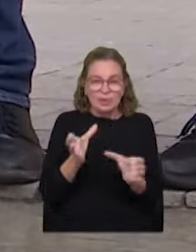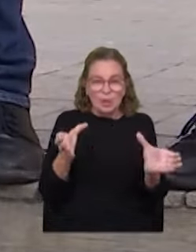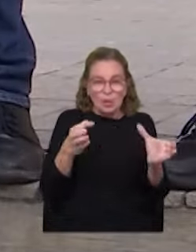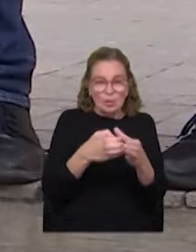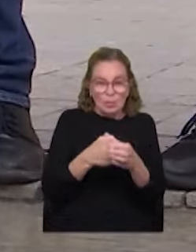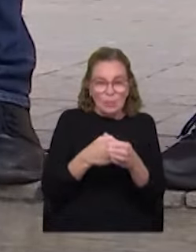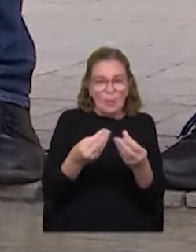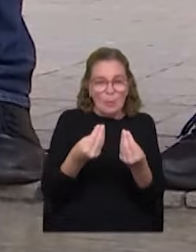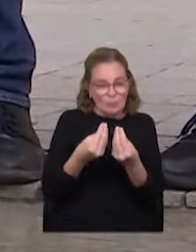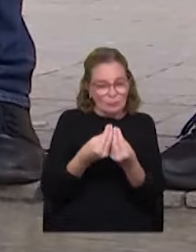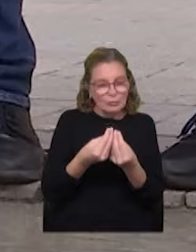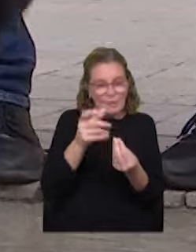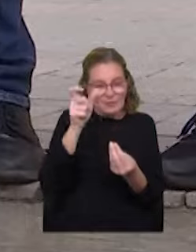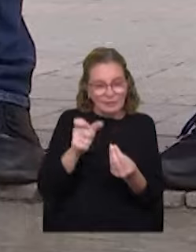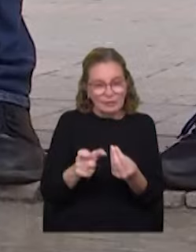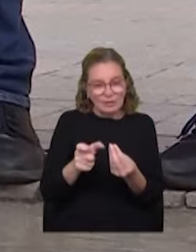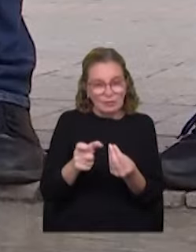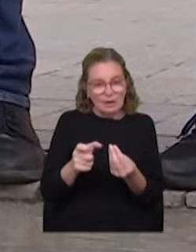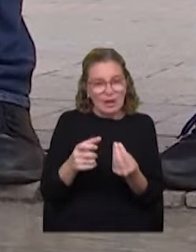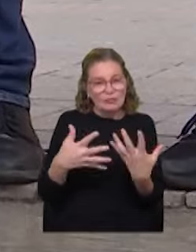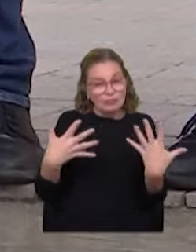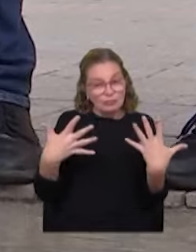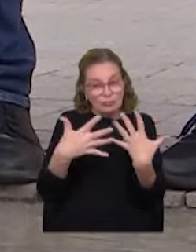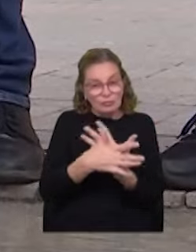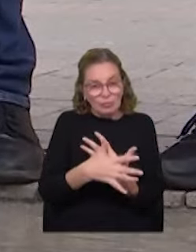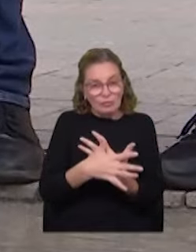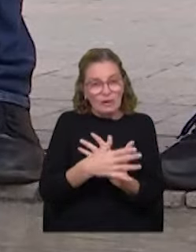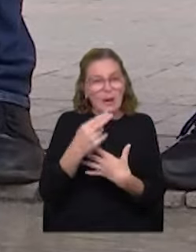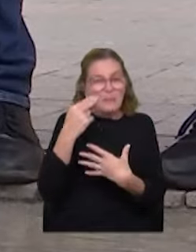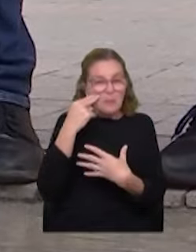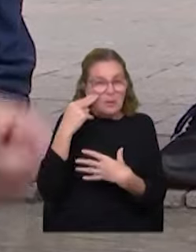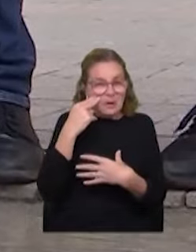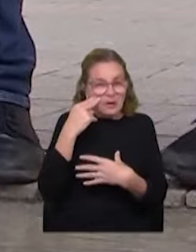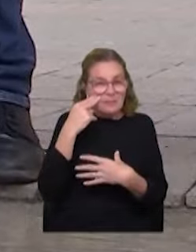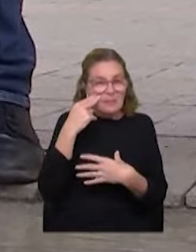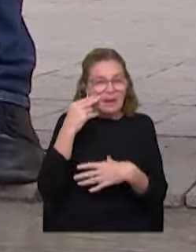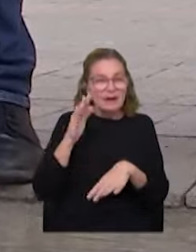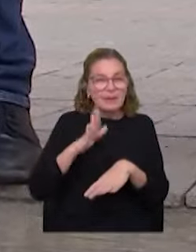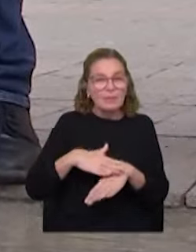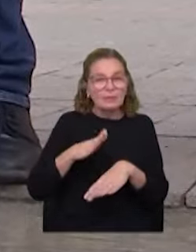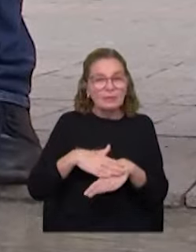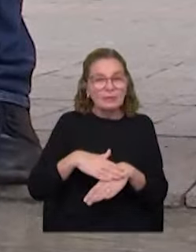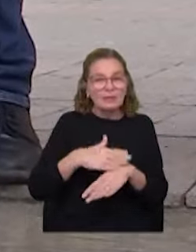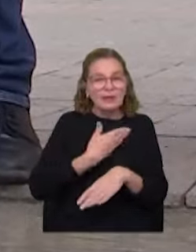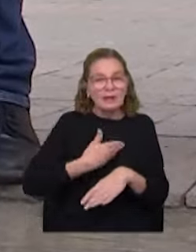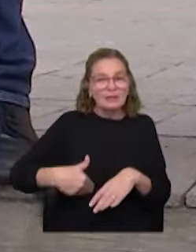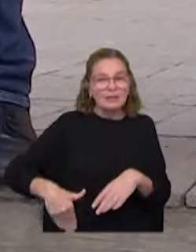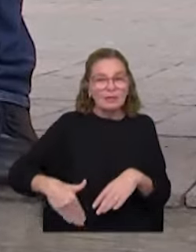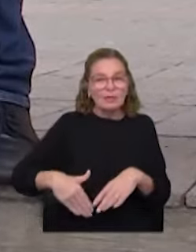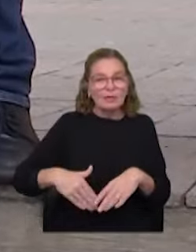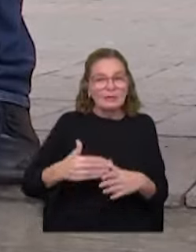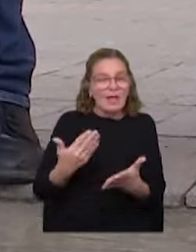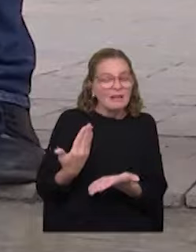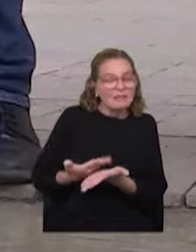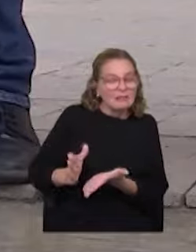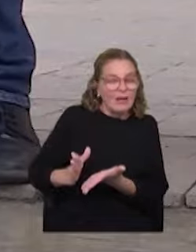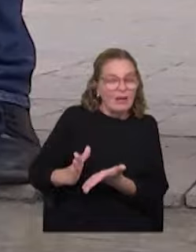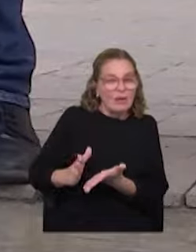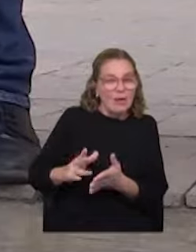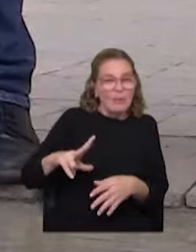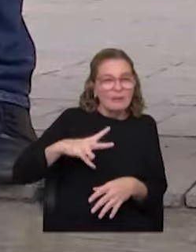muy amplio de la población que está padeciendo el efecto de la responsabilidad que el estado en sí mismo se quitó al